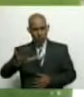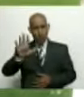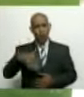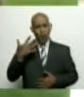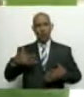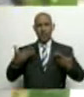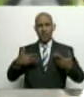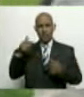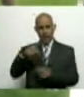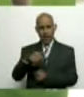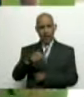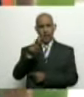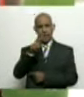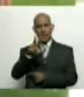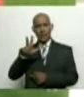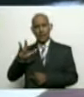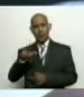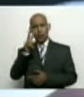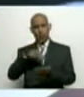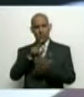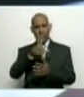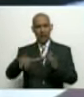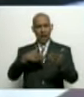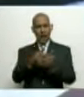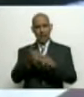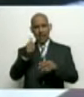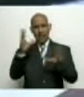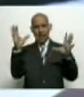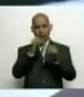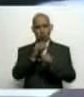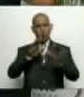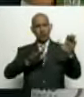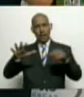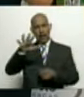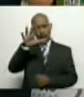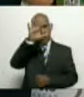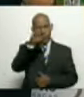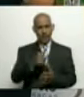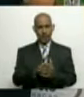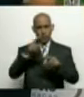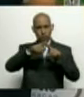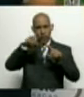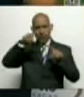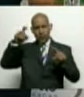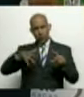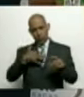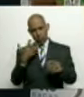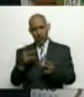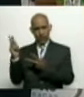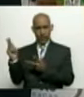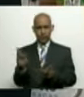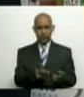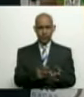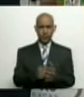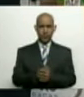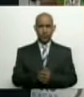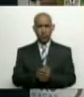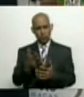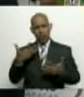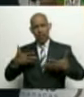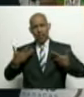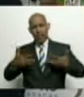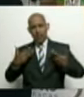Caracas 2023 en el Guarayra Repano hasta las 10 de la noche. En esta Expoferia del Turismo 2023, el pueblo venezolano podrá disfrutar de